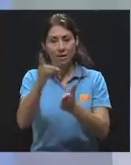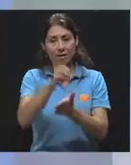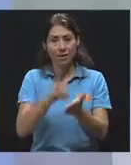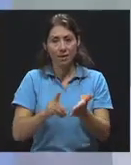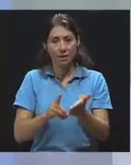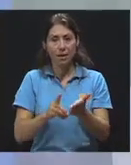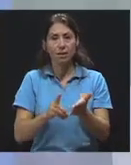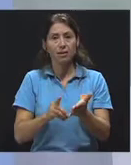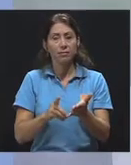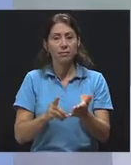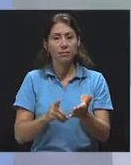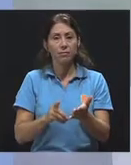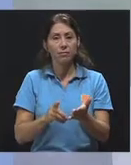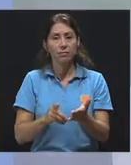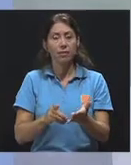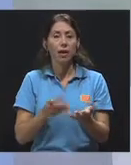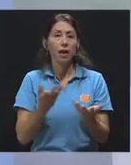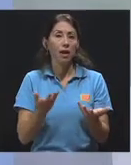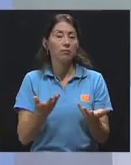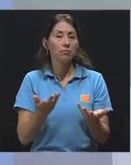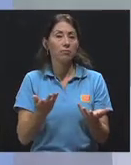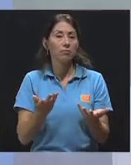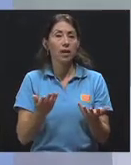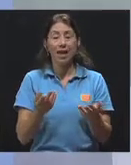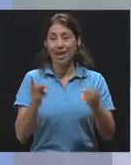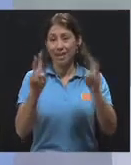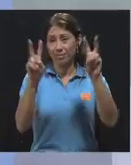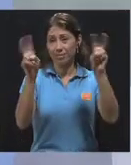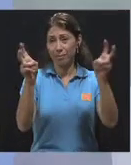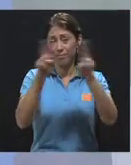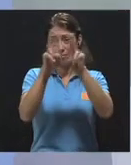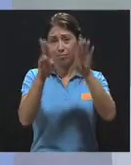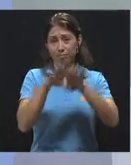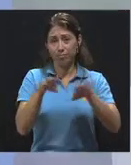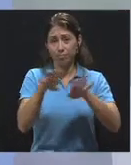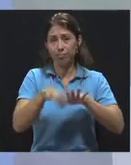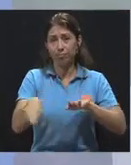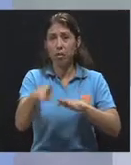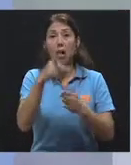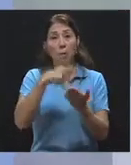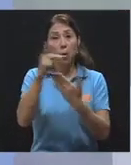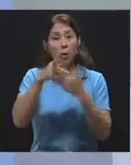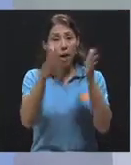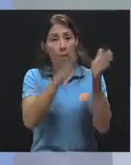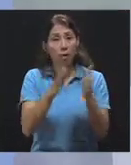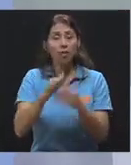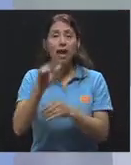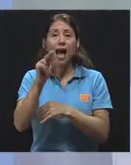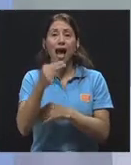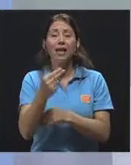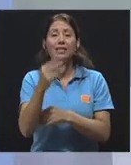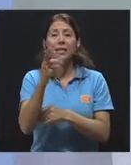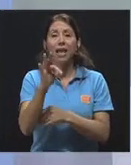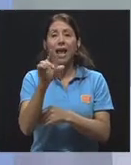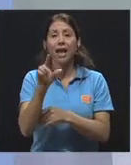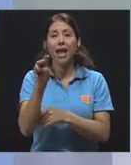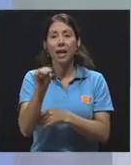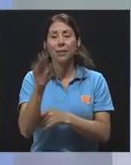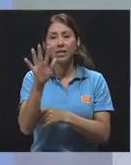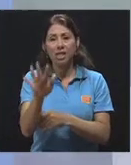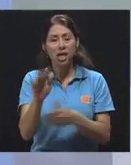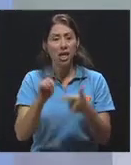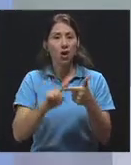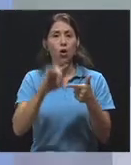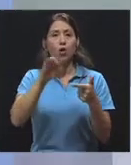énfasis en diseño. Es, digamos, dentro del mundo de la web, son programadores, manejan